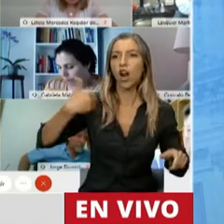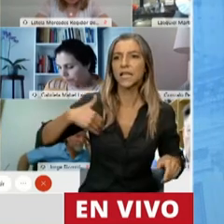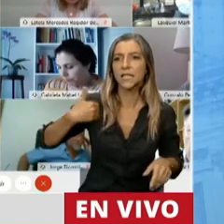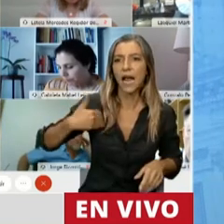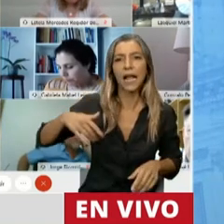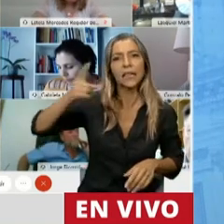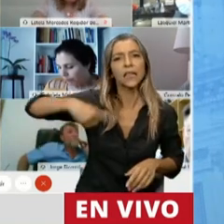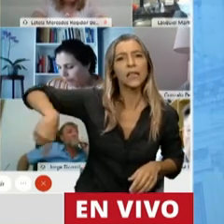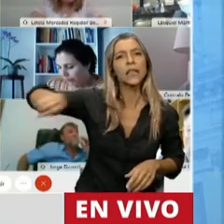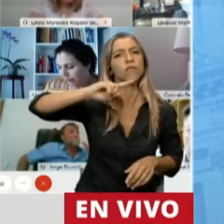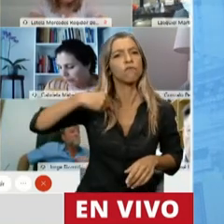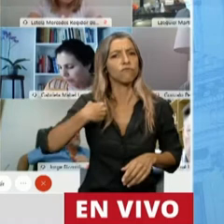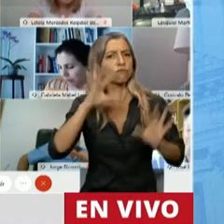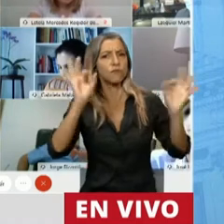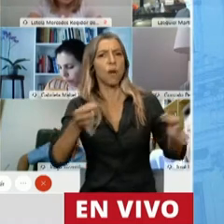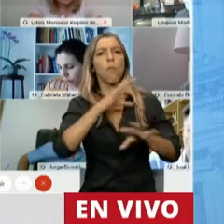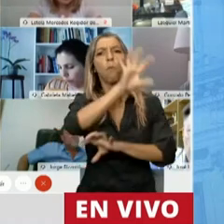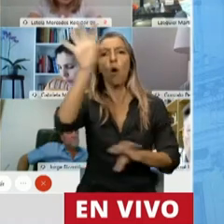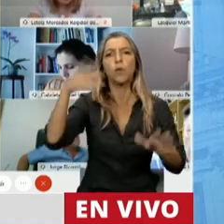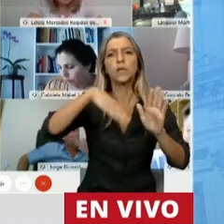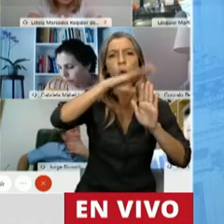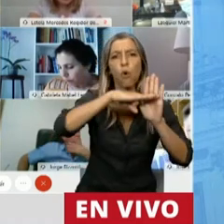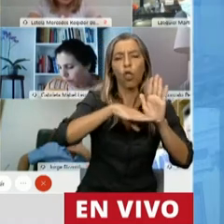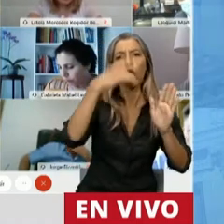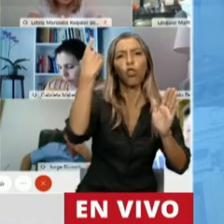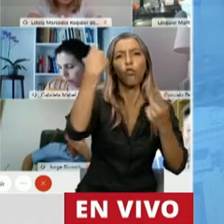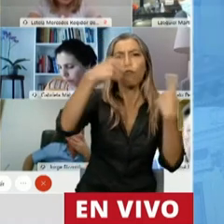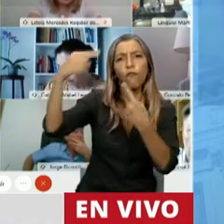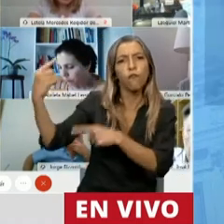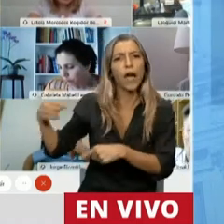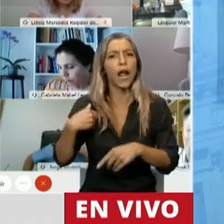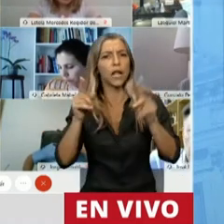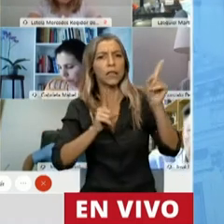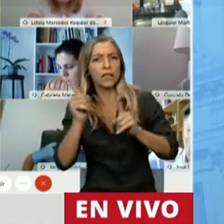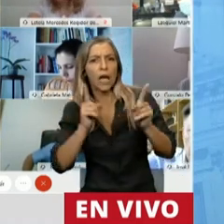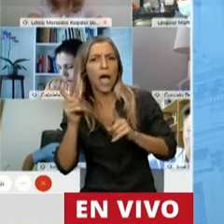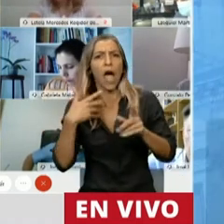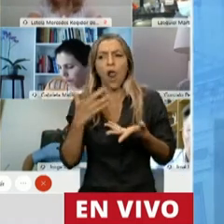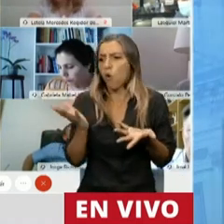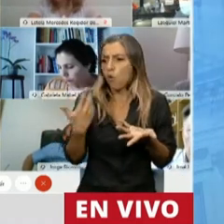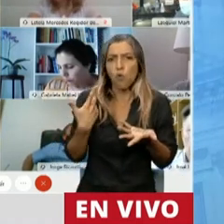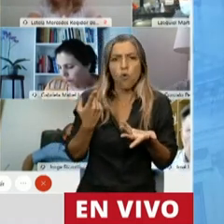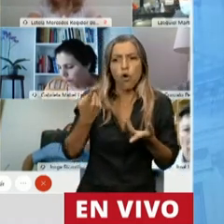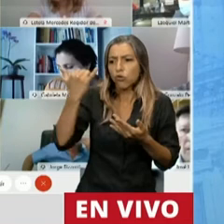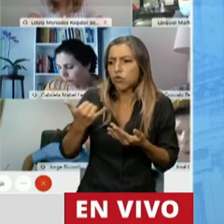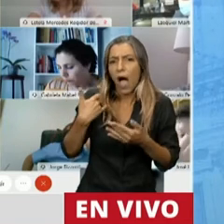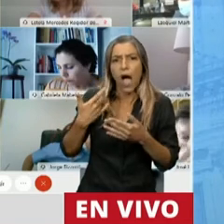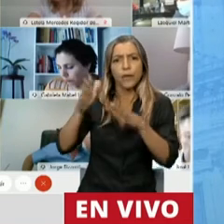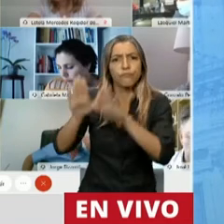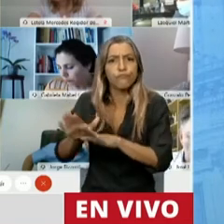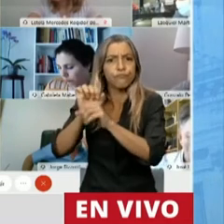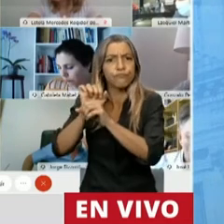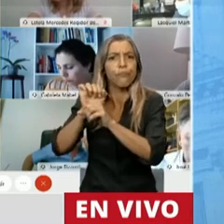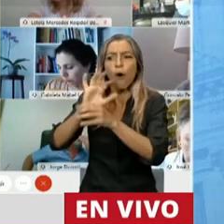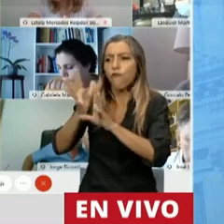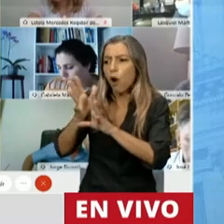distintos protocolos en cada provincia, PCRs en alguna, cuarentenas en otra, dificultad de restricción, incluso para los